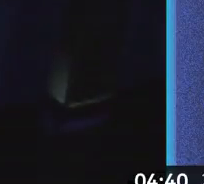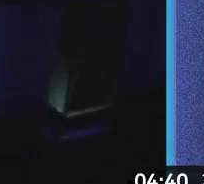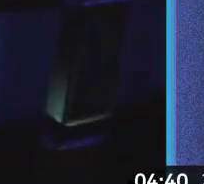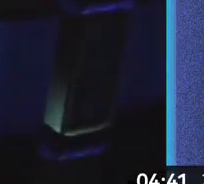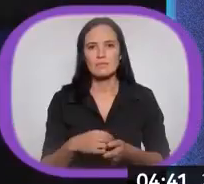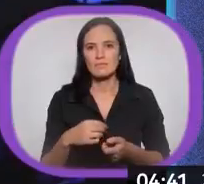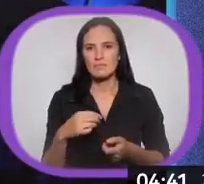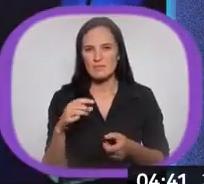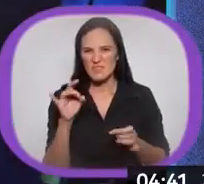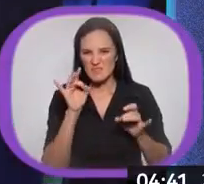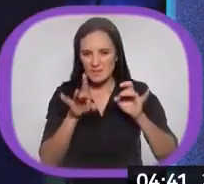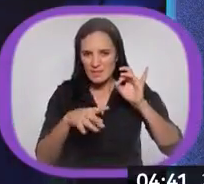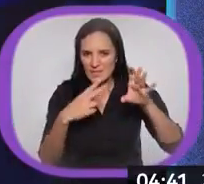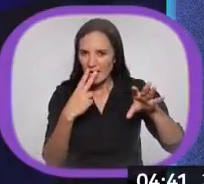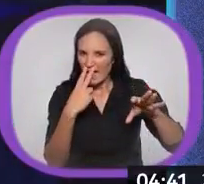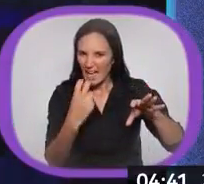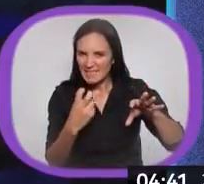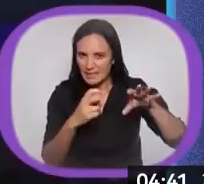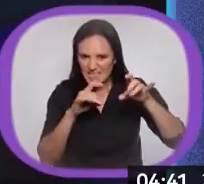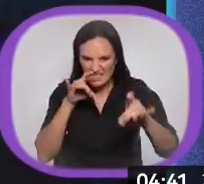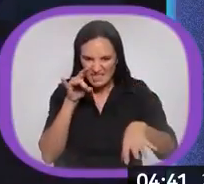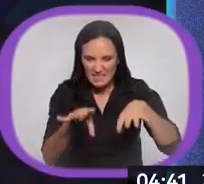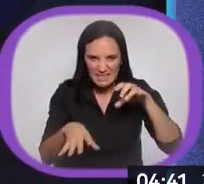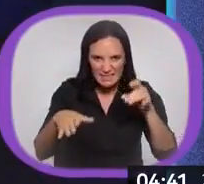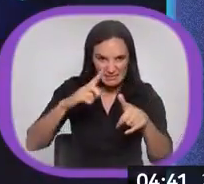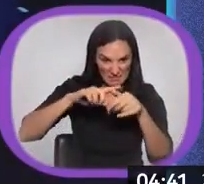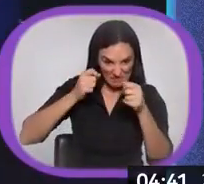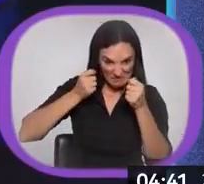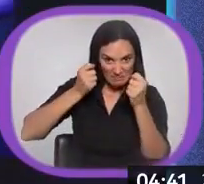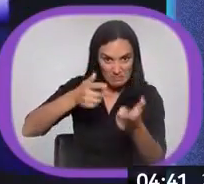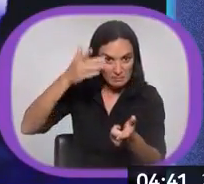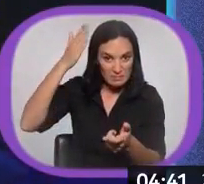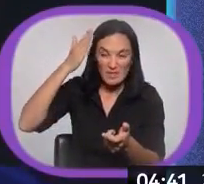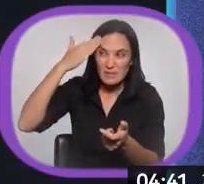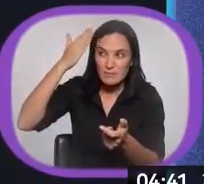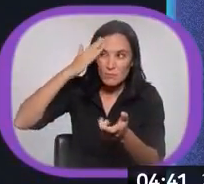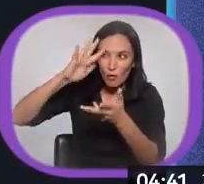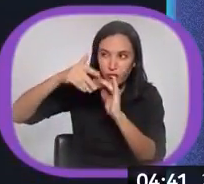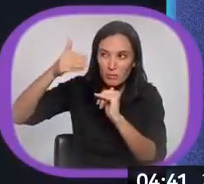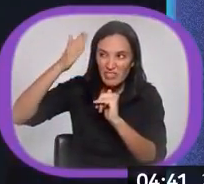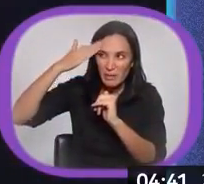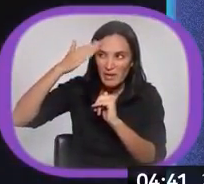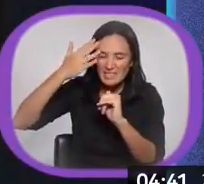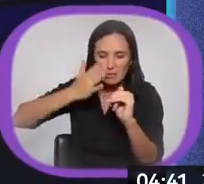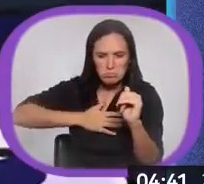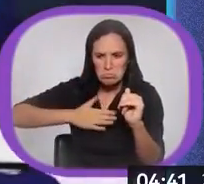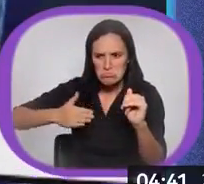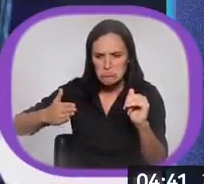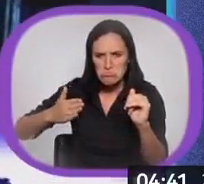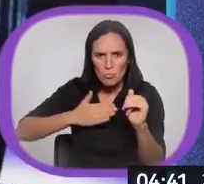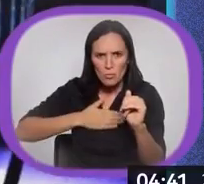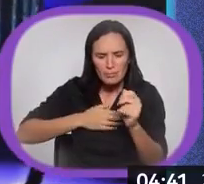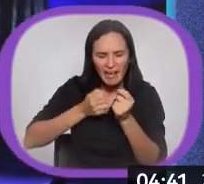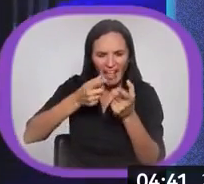Le di una chispa a cada uno. Les concedí pensamientos independientes, identidades individuales. Solo pedí